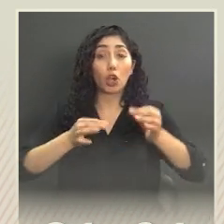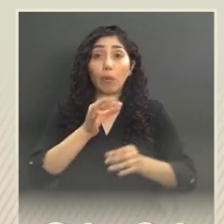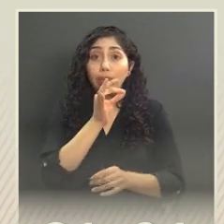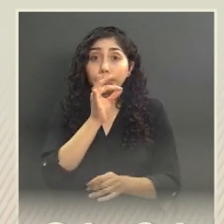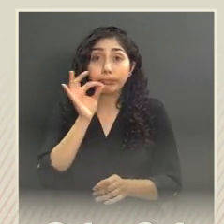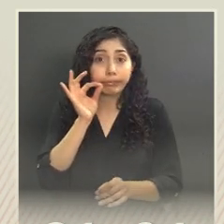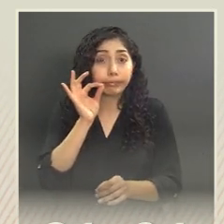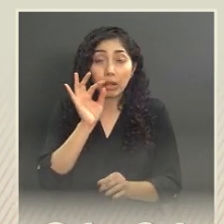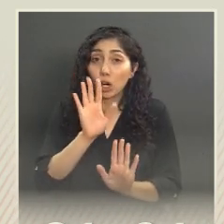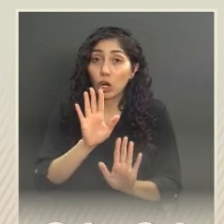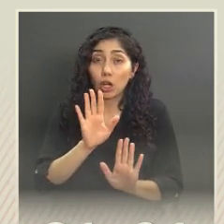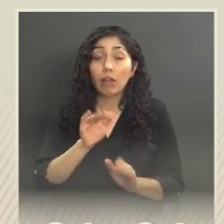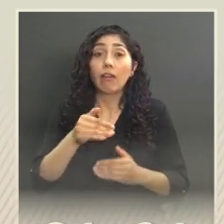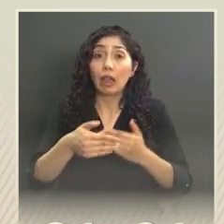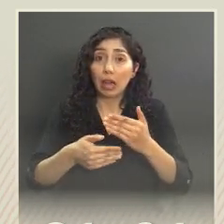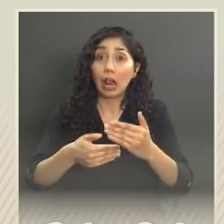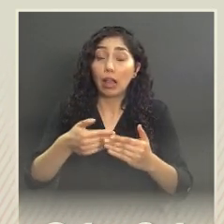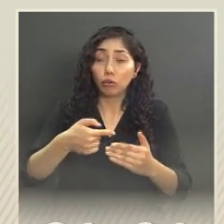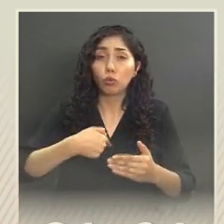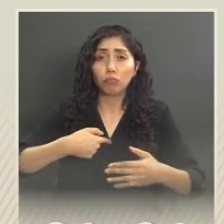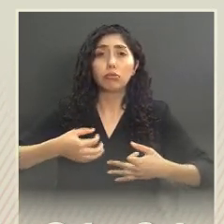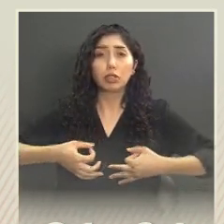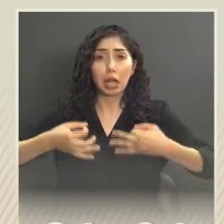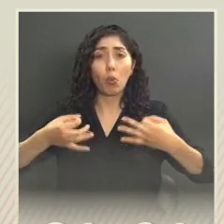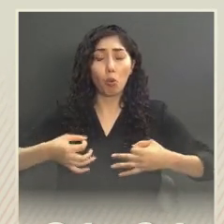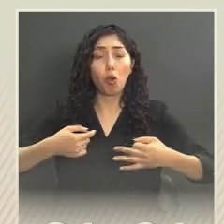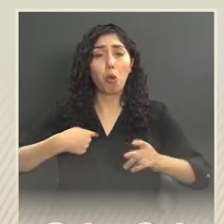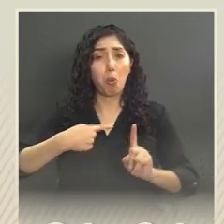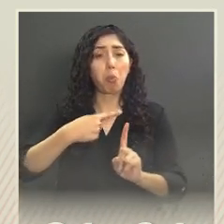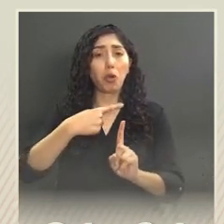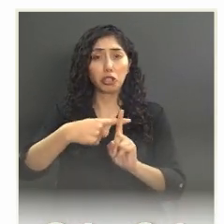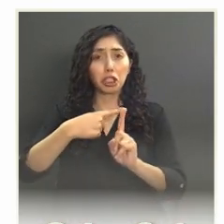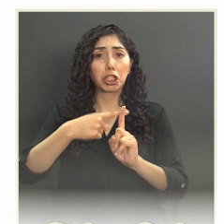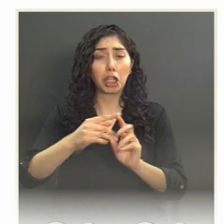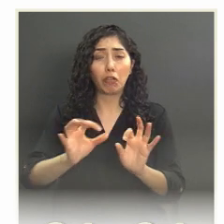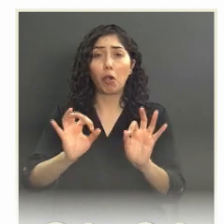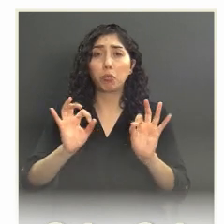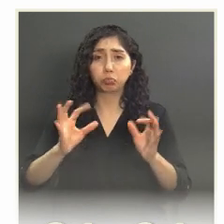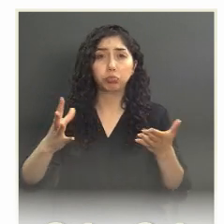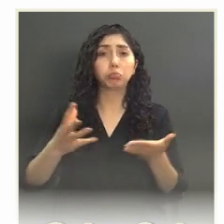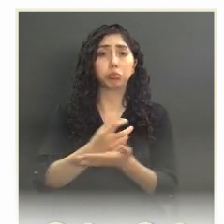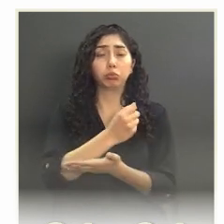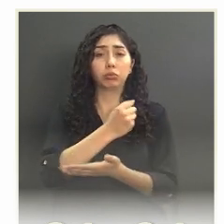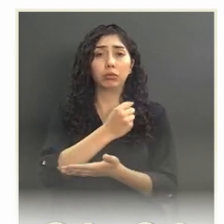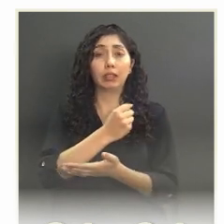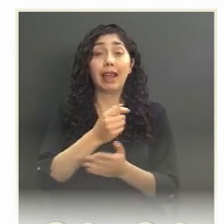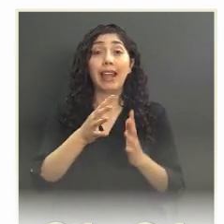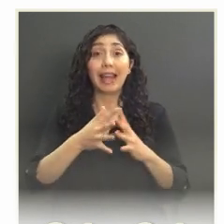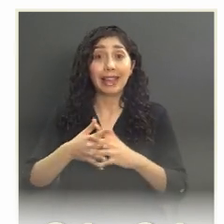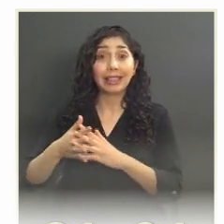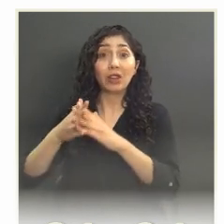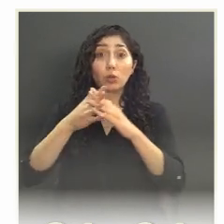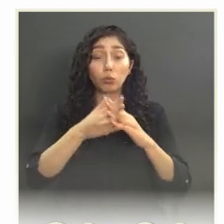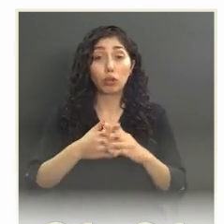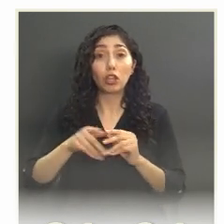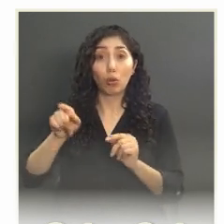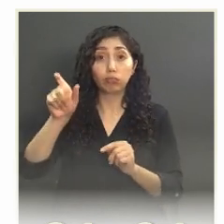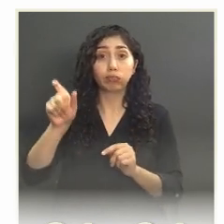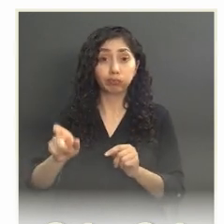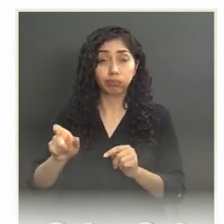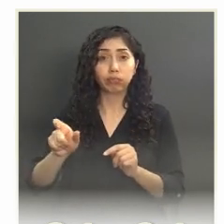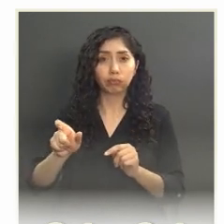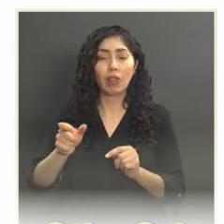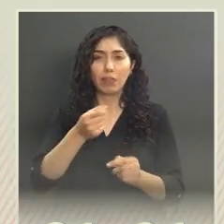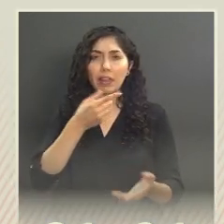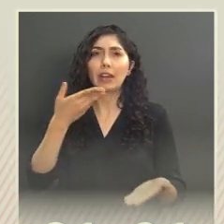y estoy seguro que voy a salir positivamente victorioso. Desde Estados Unidos, el economista acusa una